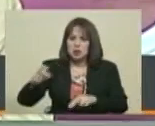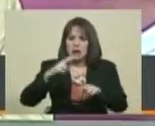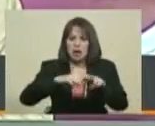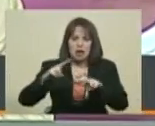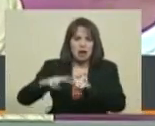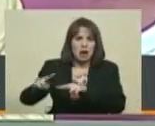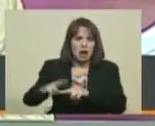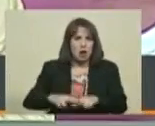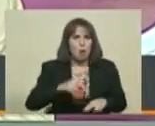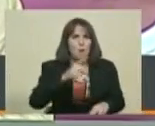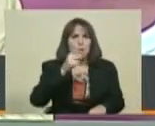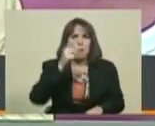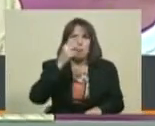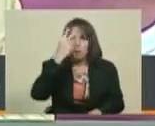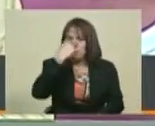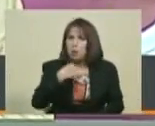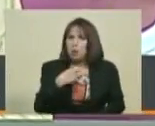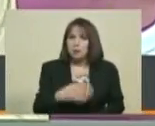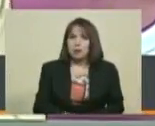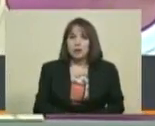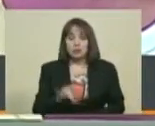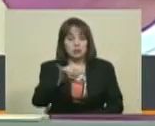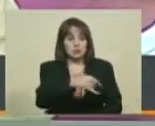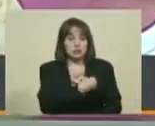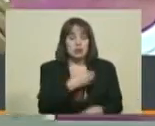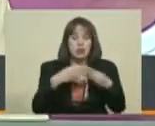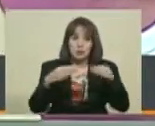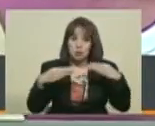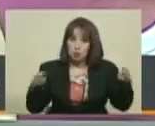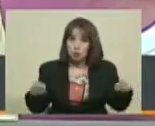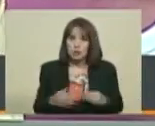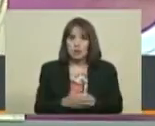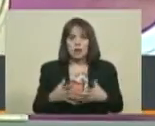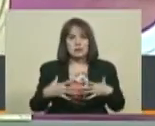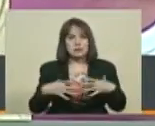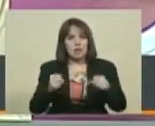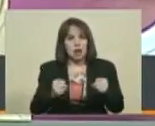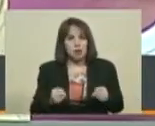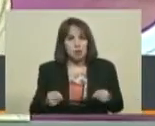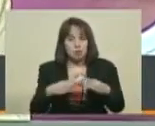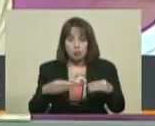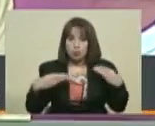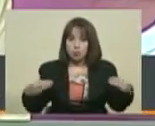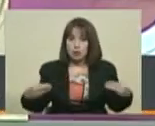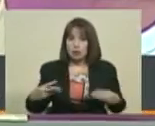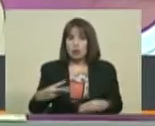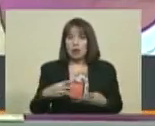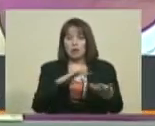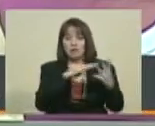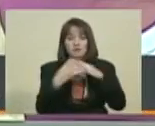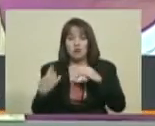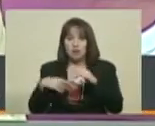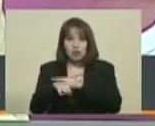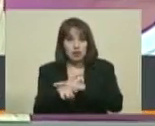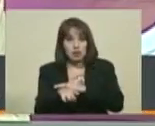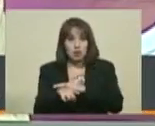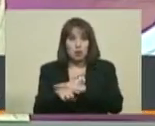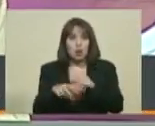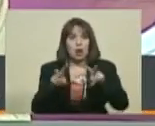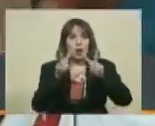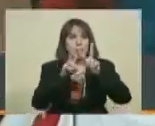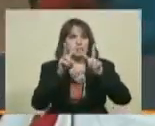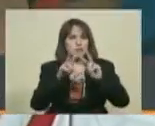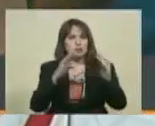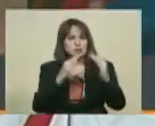para los niños, en universidades públicas, en salud pública con barrio adentro, en viviendas con la gran misión Vivienda